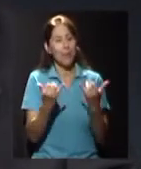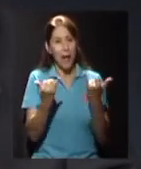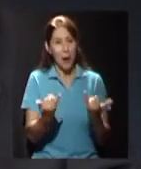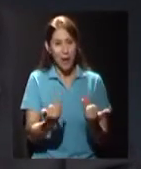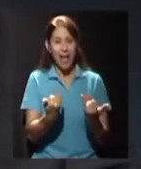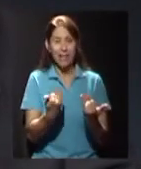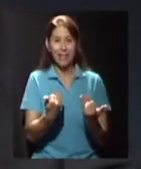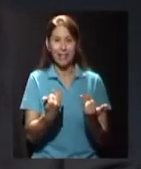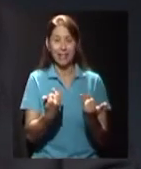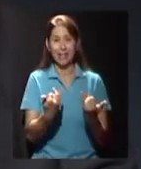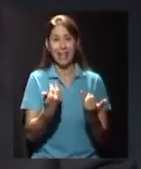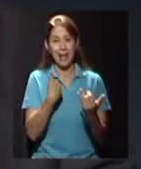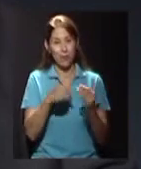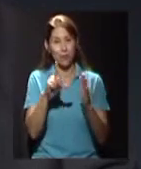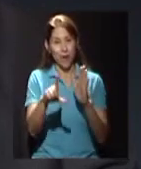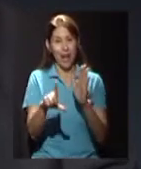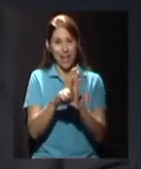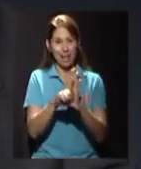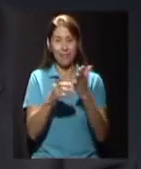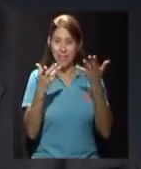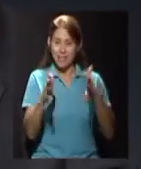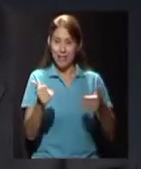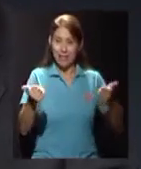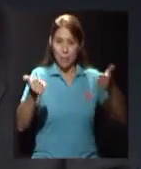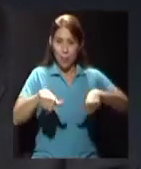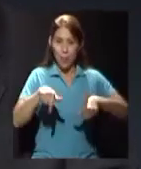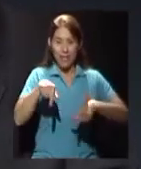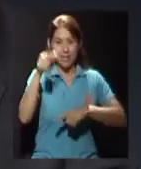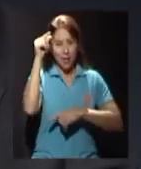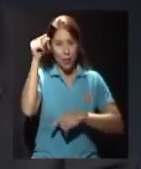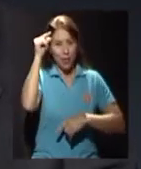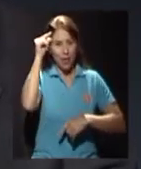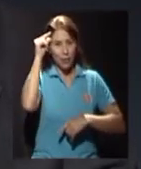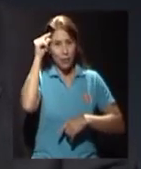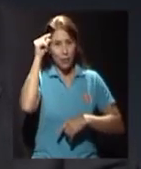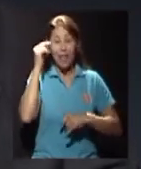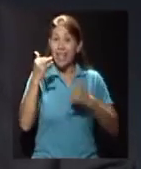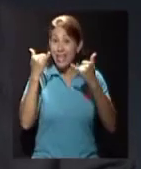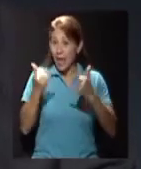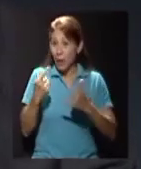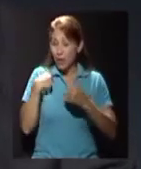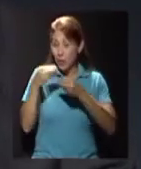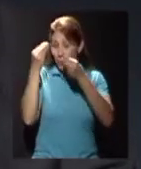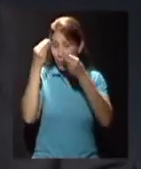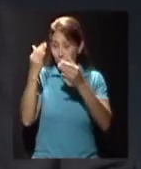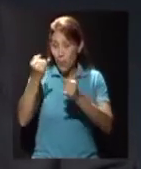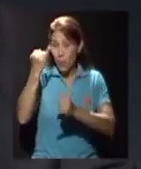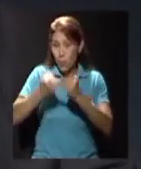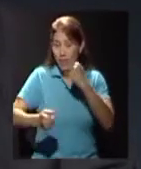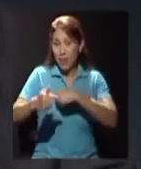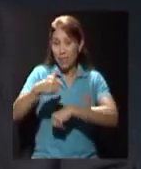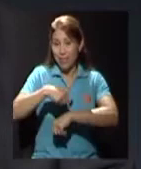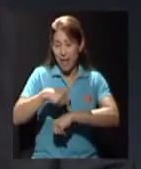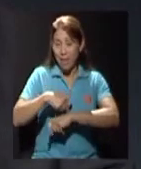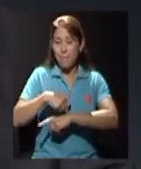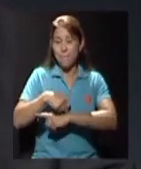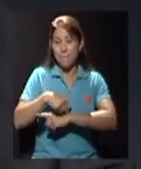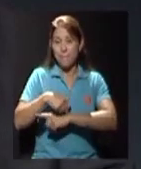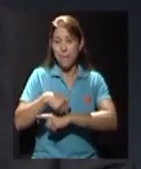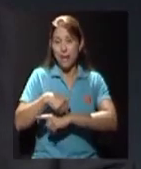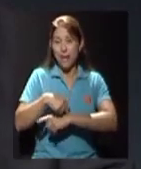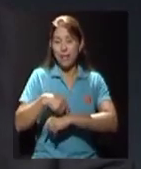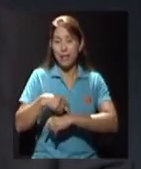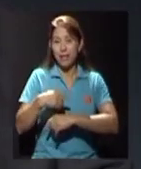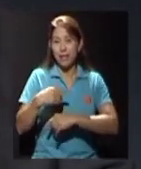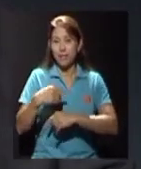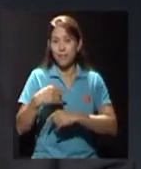aprueba en esta administración y le adelanto que ya está en última etapa de y